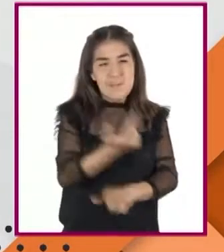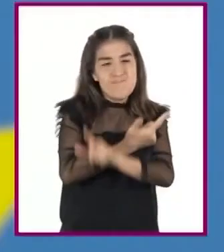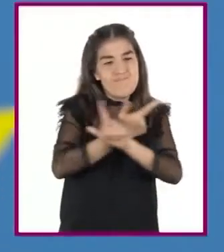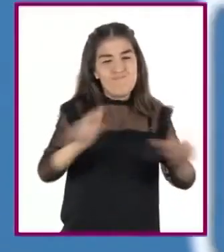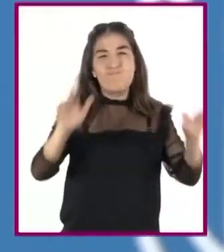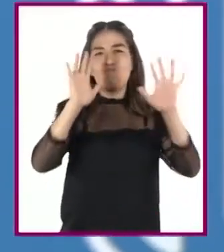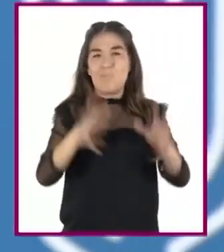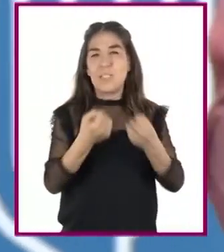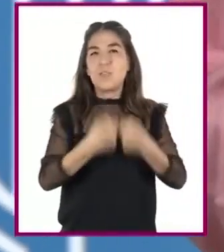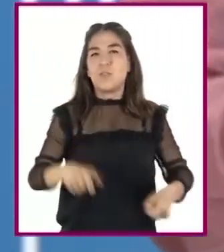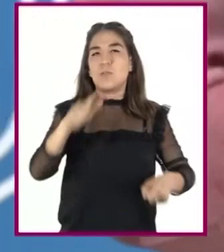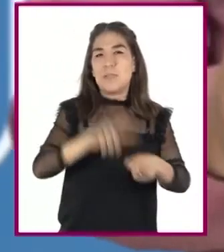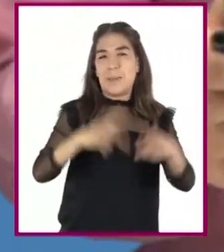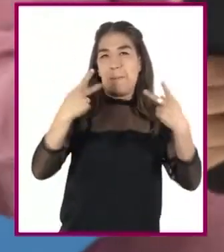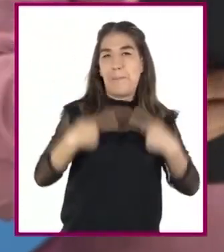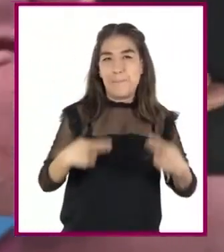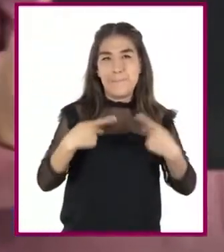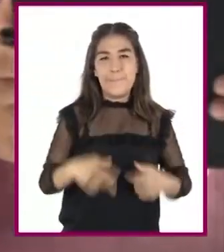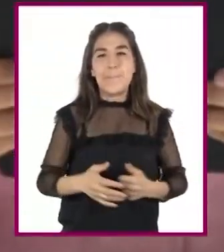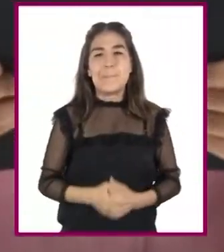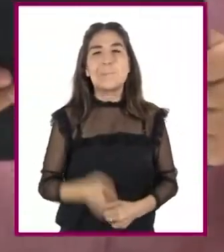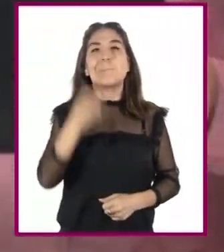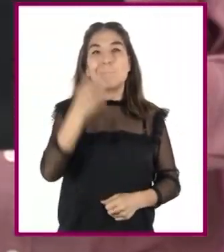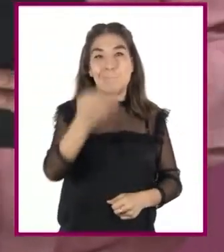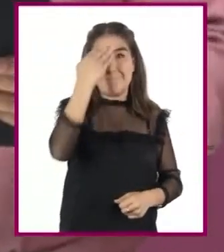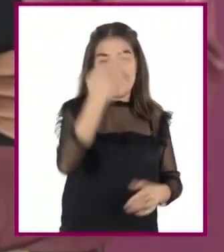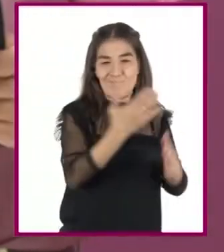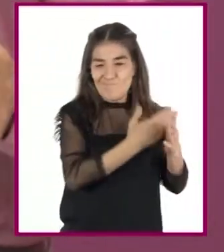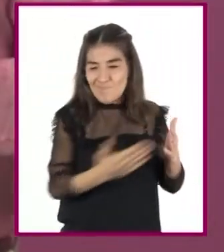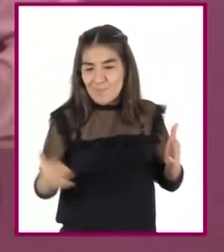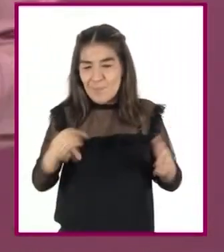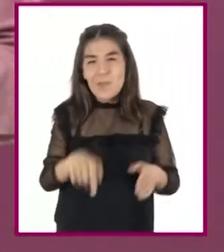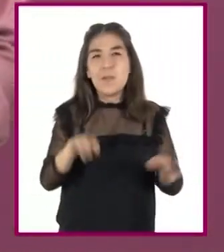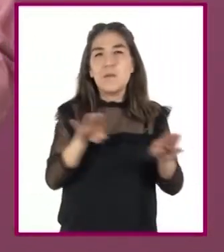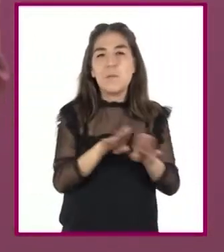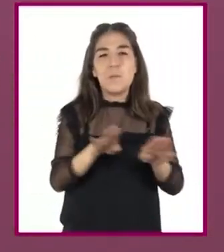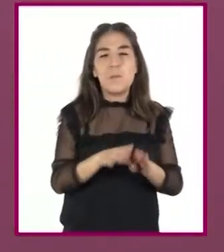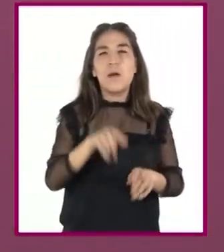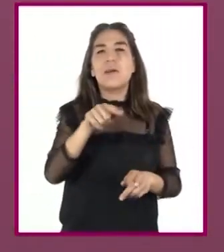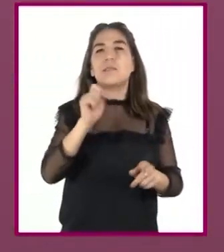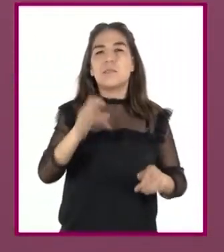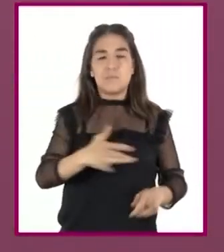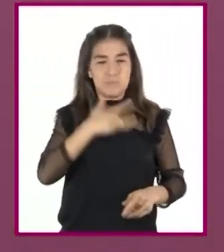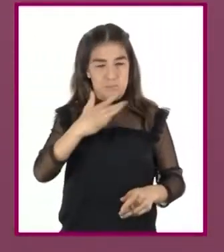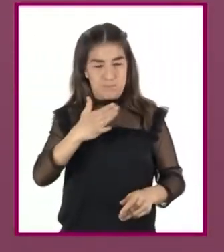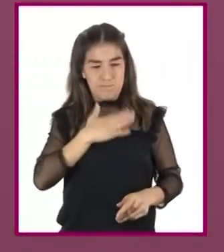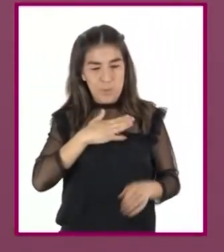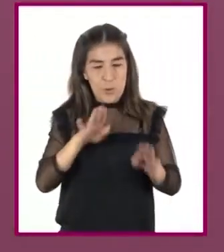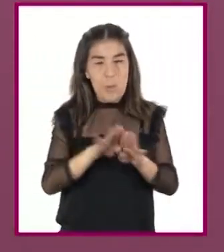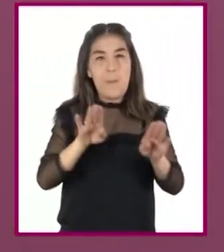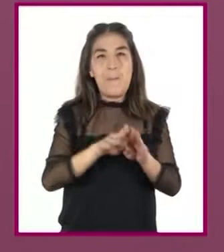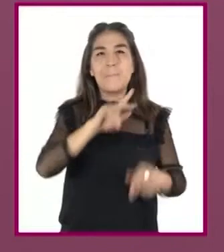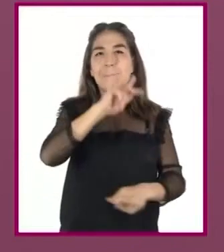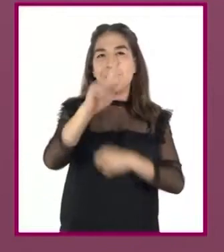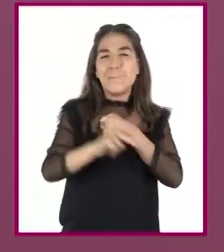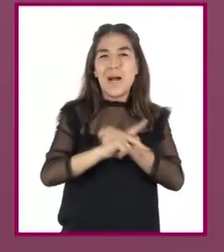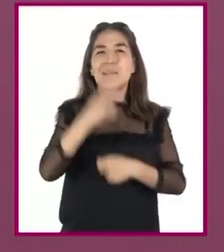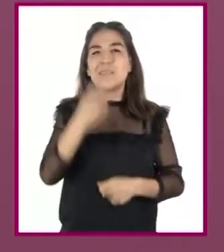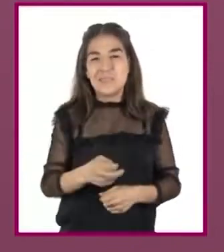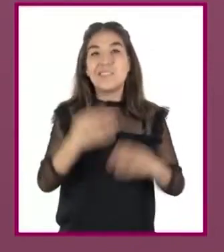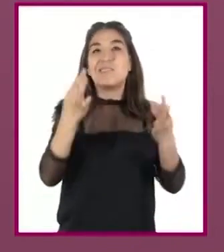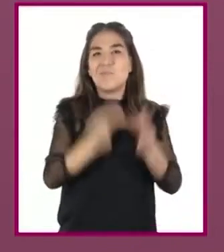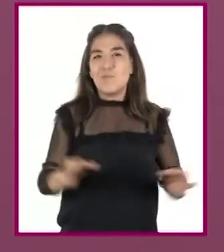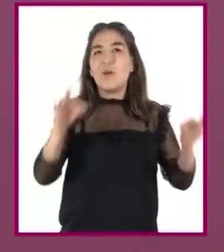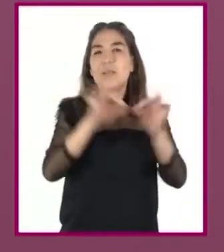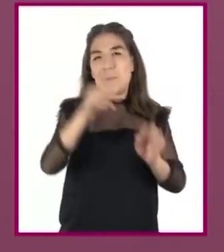social. Sí es cierto que en este periodo la identificación nacional era, o llegó a ser, un factor importante